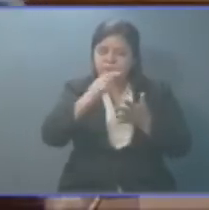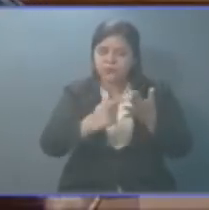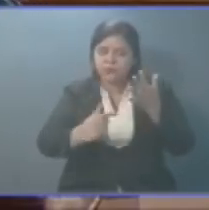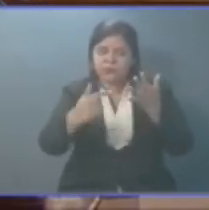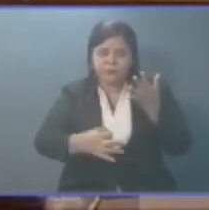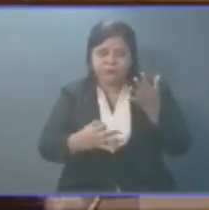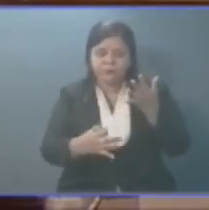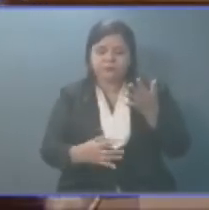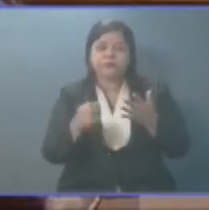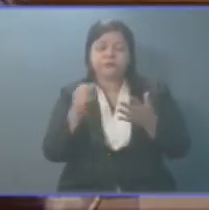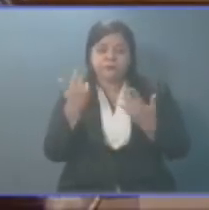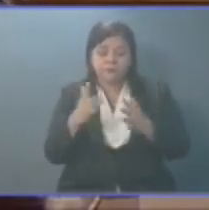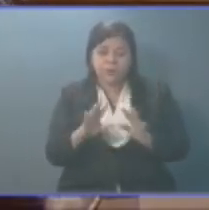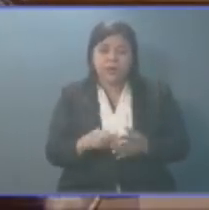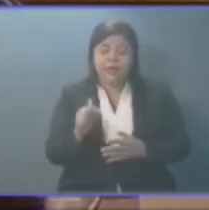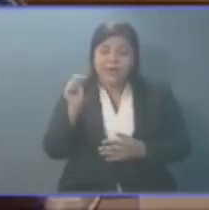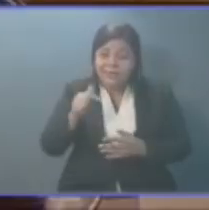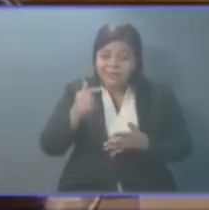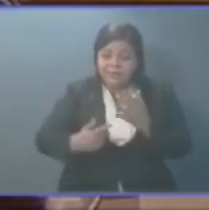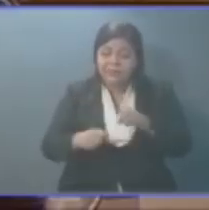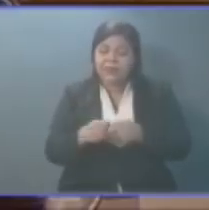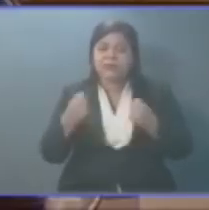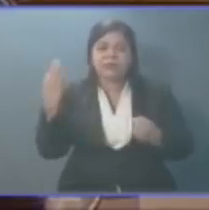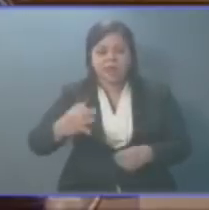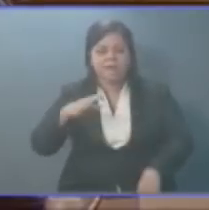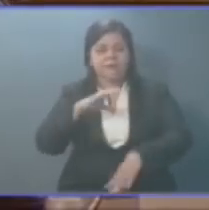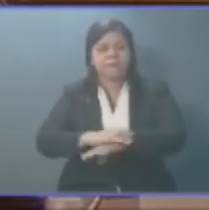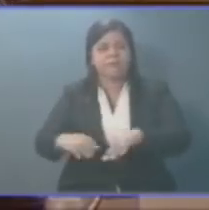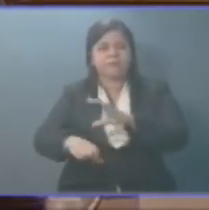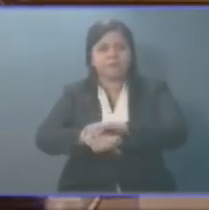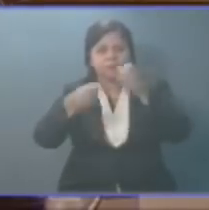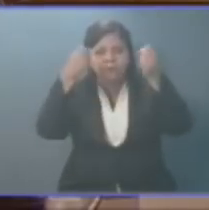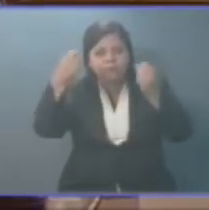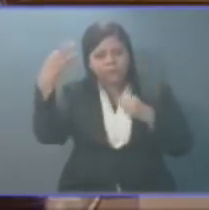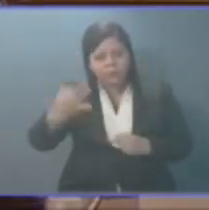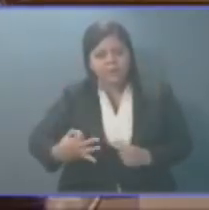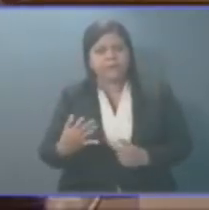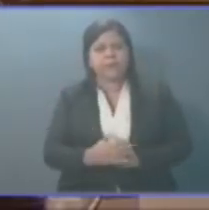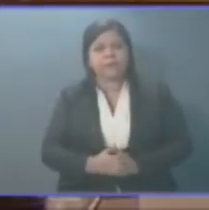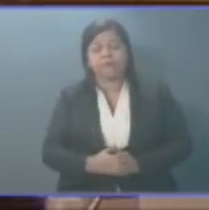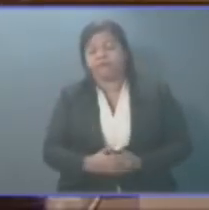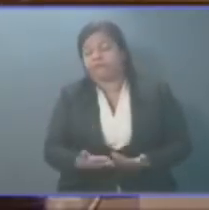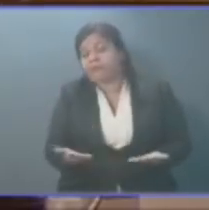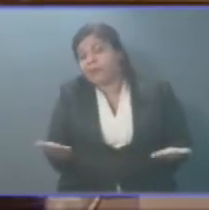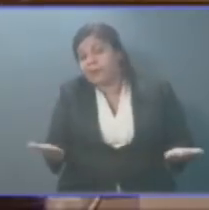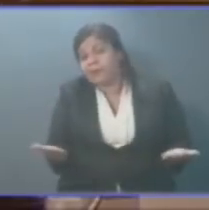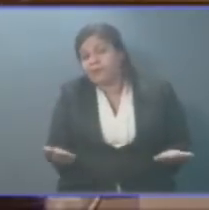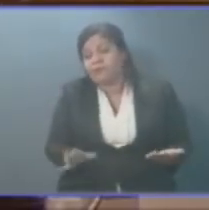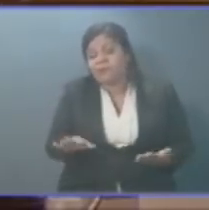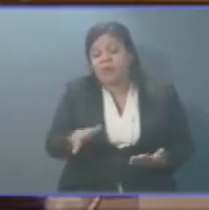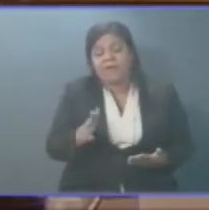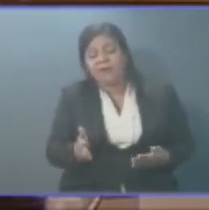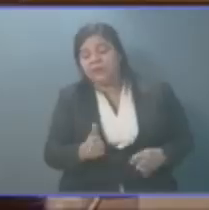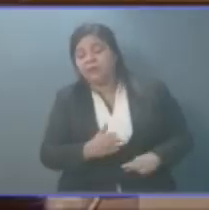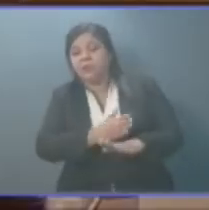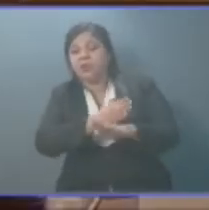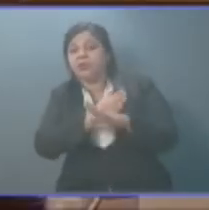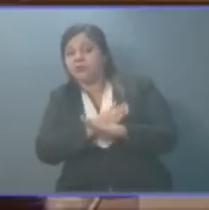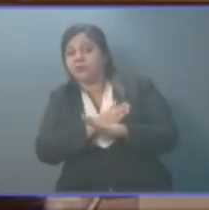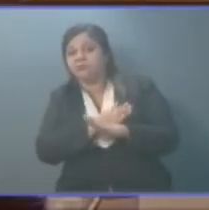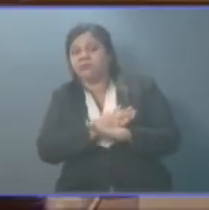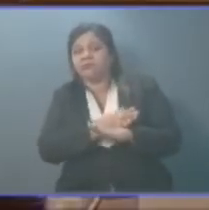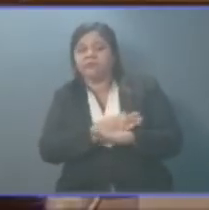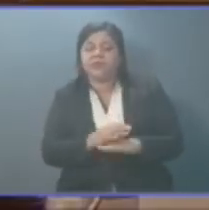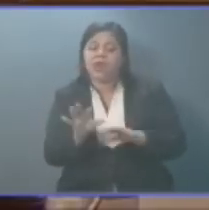legislación, estos delincuentes ya estarían tras las rejas en este momento. Pero muchas veces son protegidos, incluso